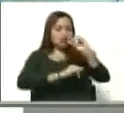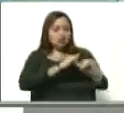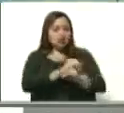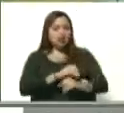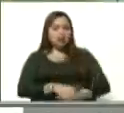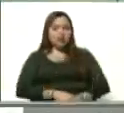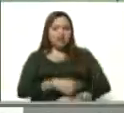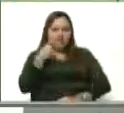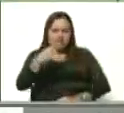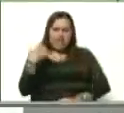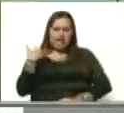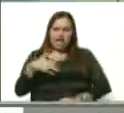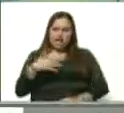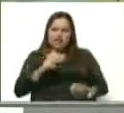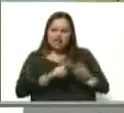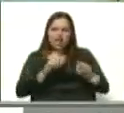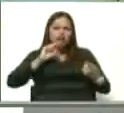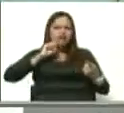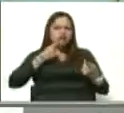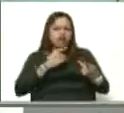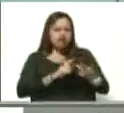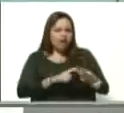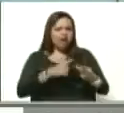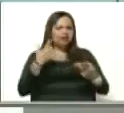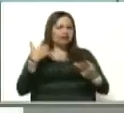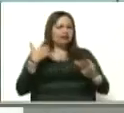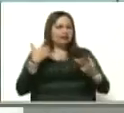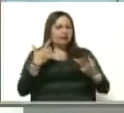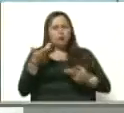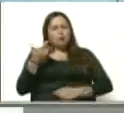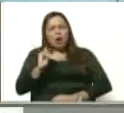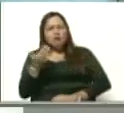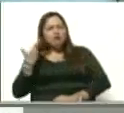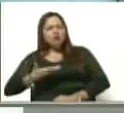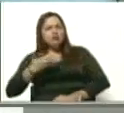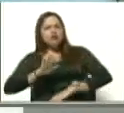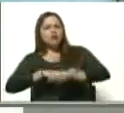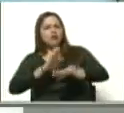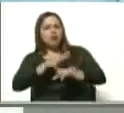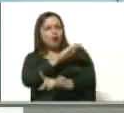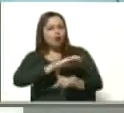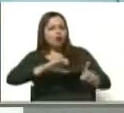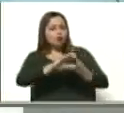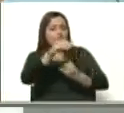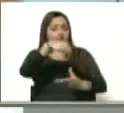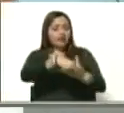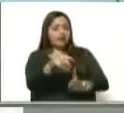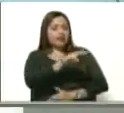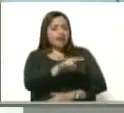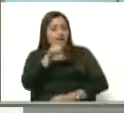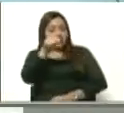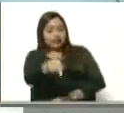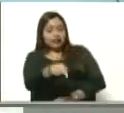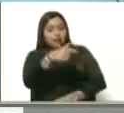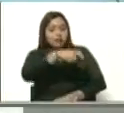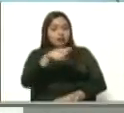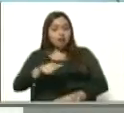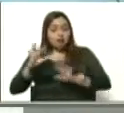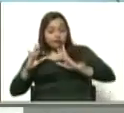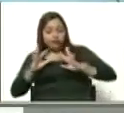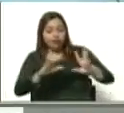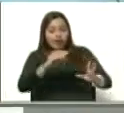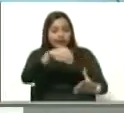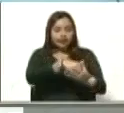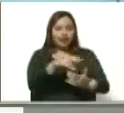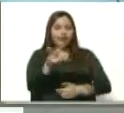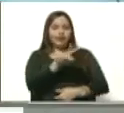hablaba de Argentina, nos hablaba de Rusia. ¿Qué importancia tiene para la cultura en Venezuela que este tipo de personajes estén en